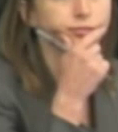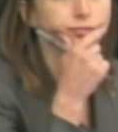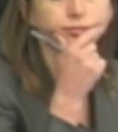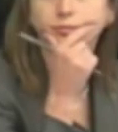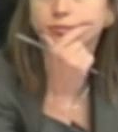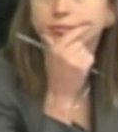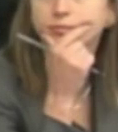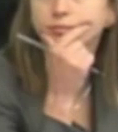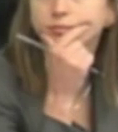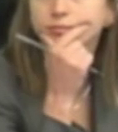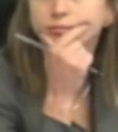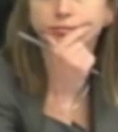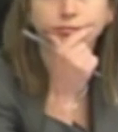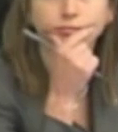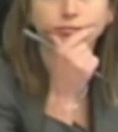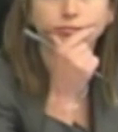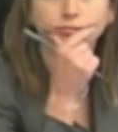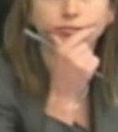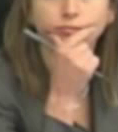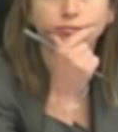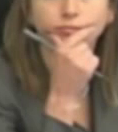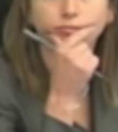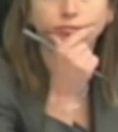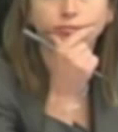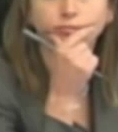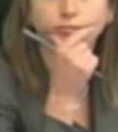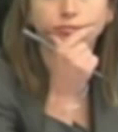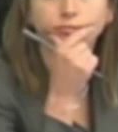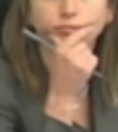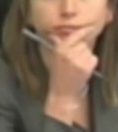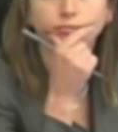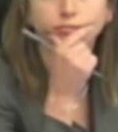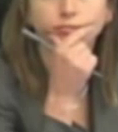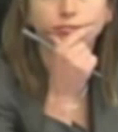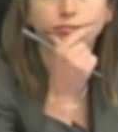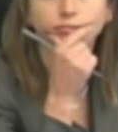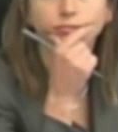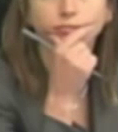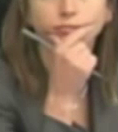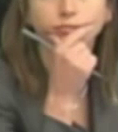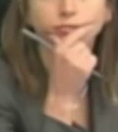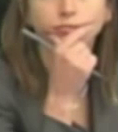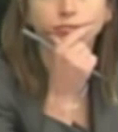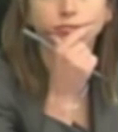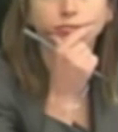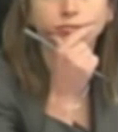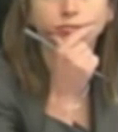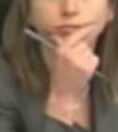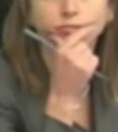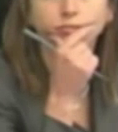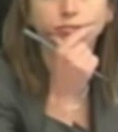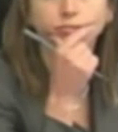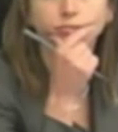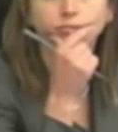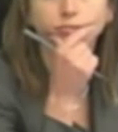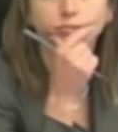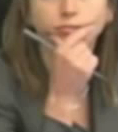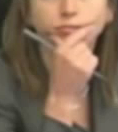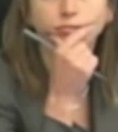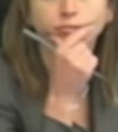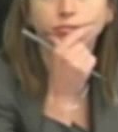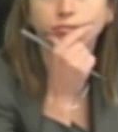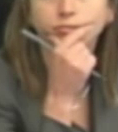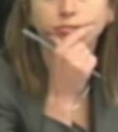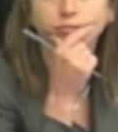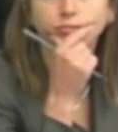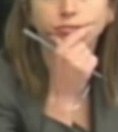discapacidad auditiva y emisión de textos de fácil lectura para personas con discapacidad